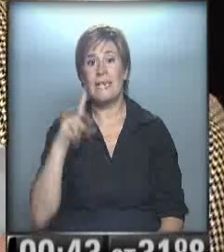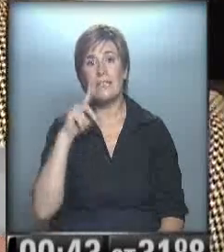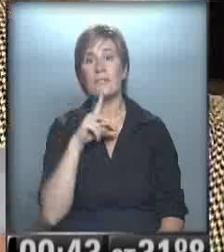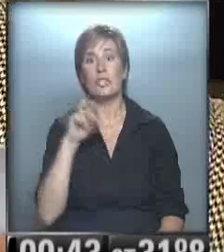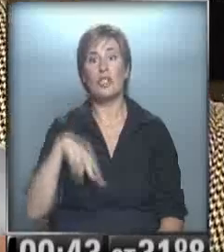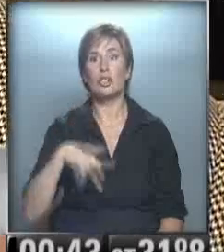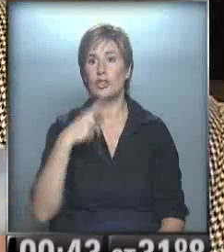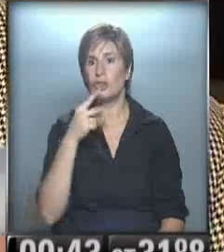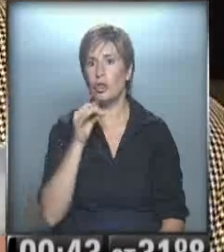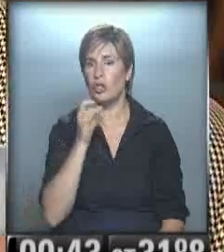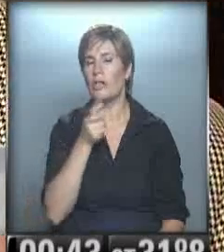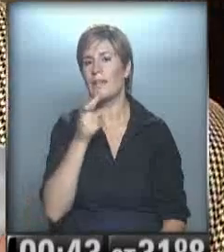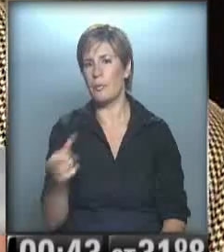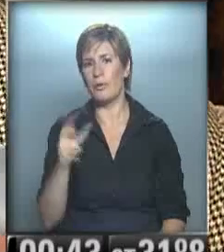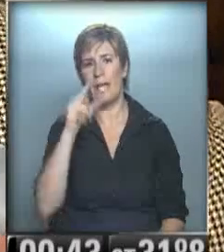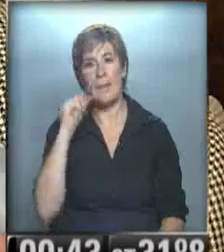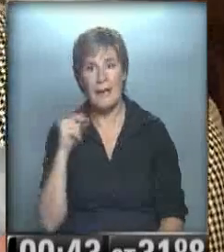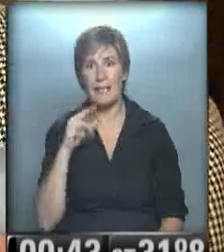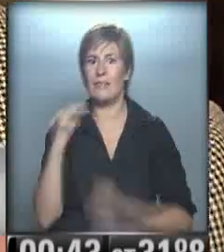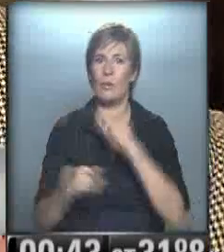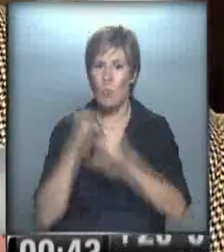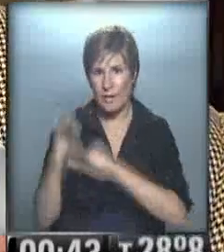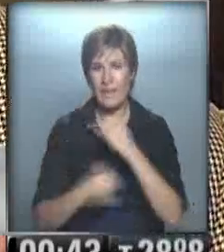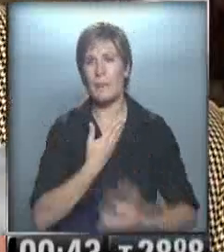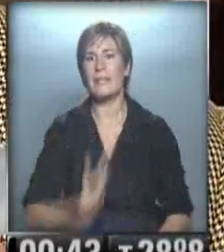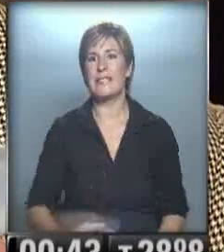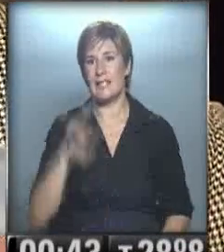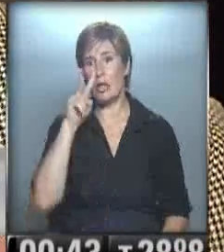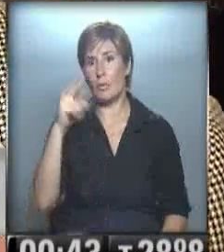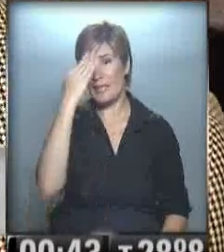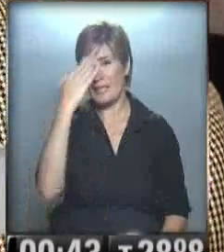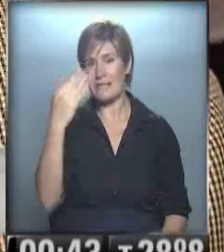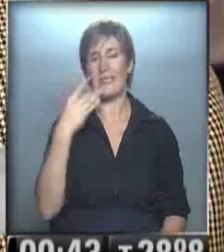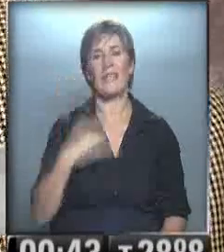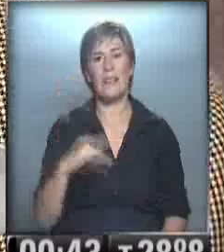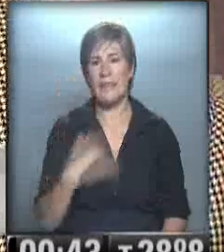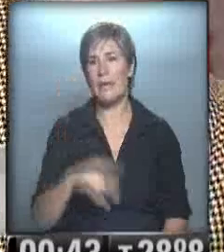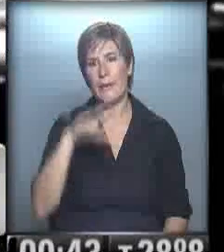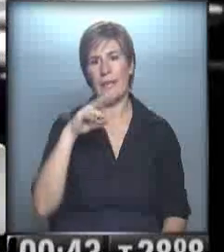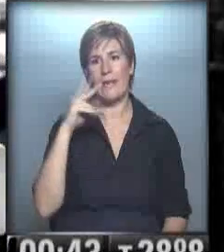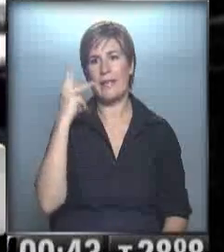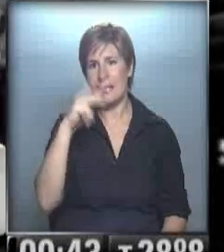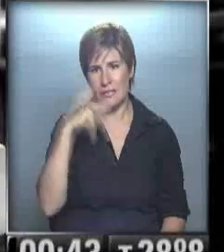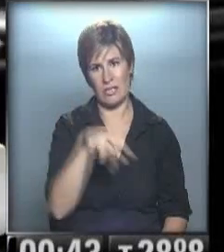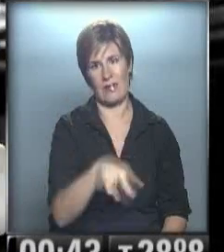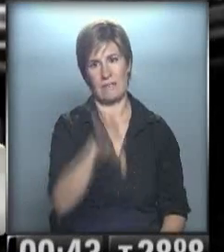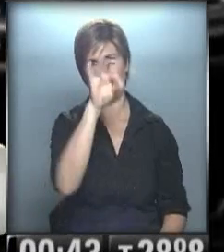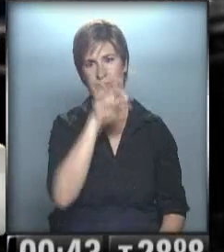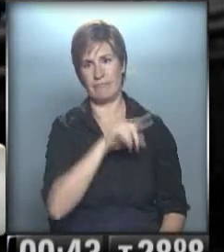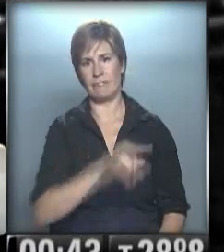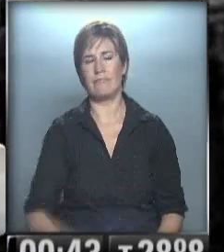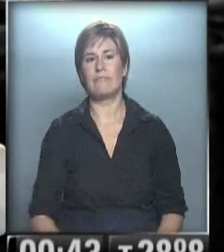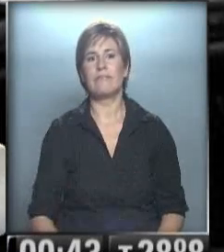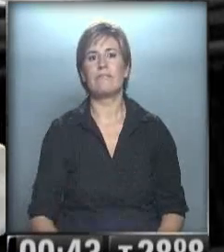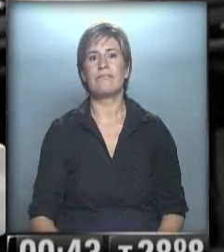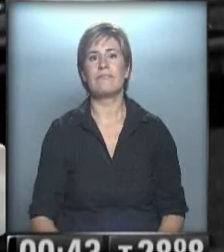Macri, quien aseguró que el presidente electo 2015 debería surgir de la cámpora. Me tiene sin cuidado, aseguró. Carlos